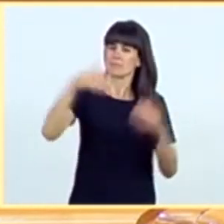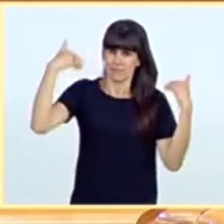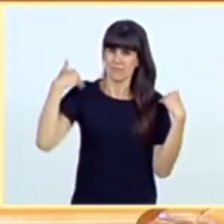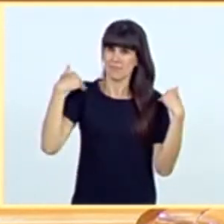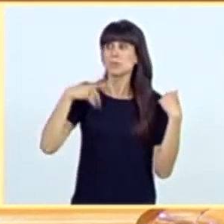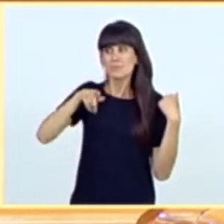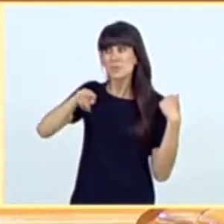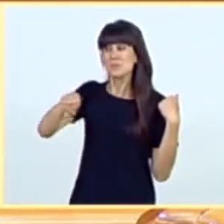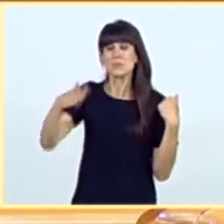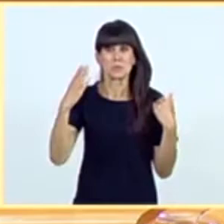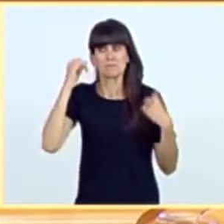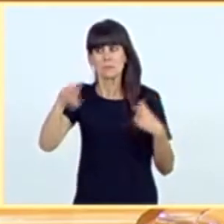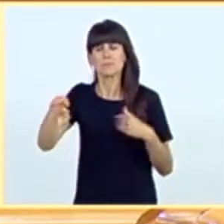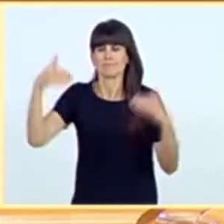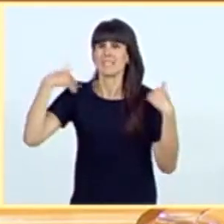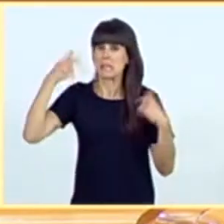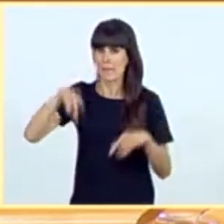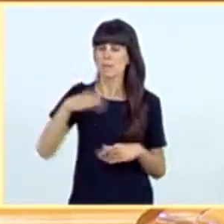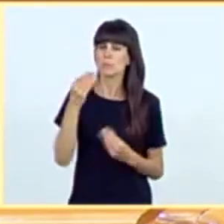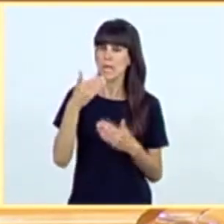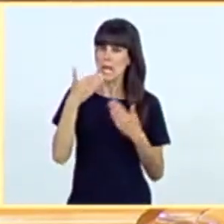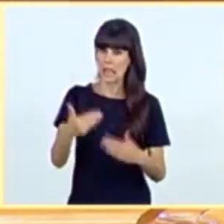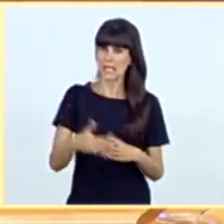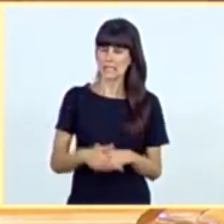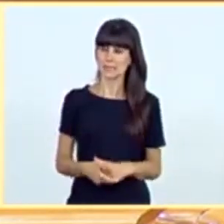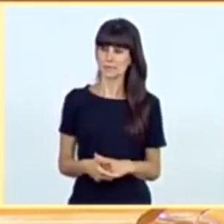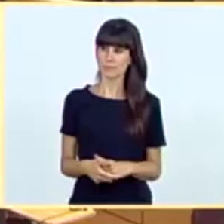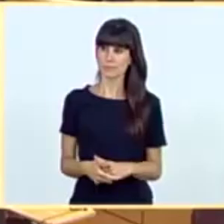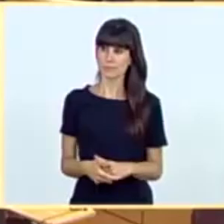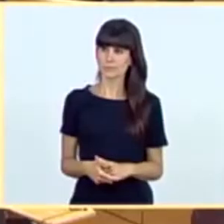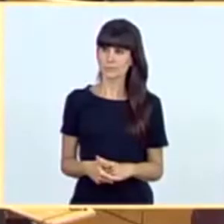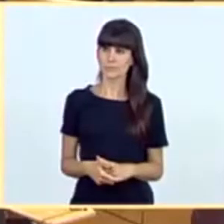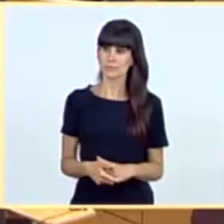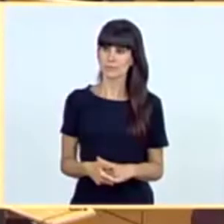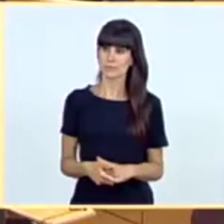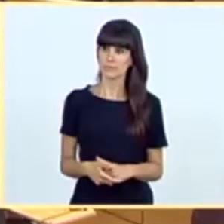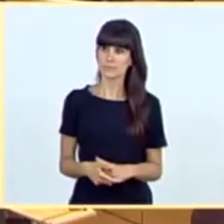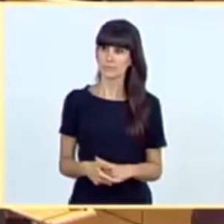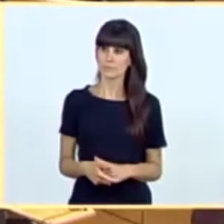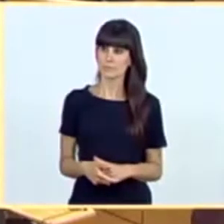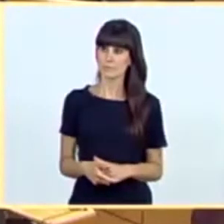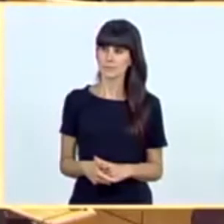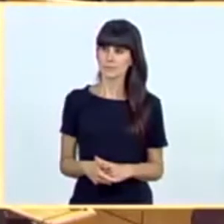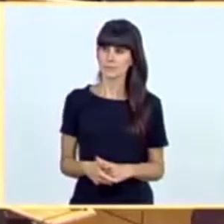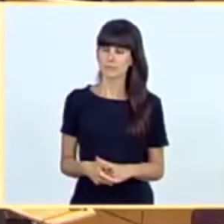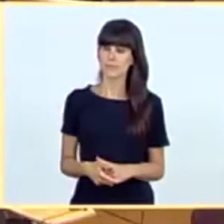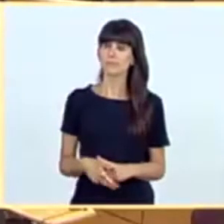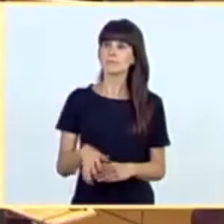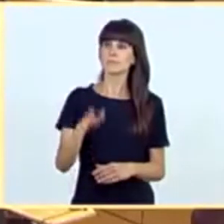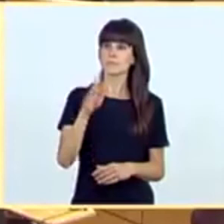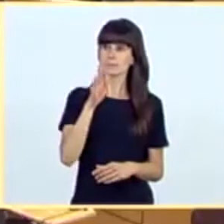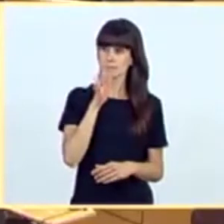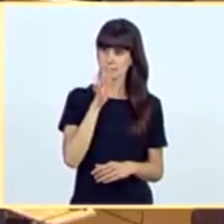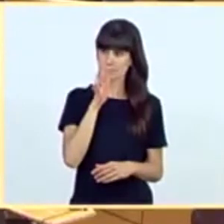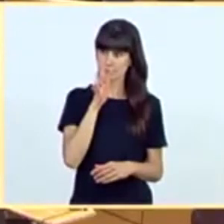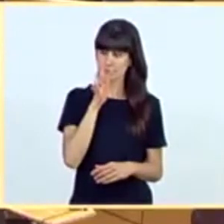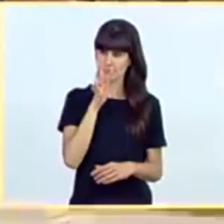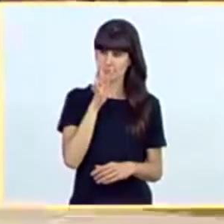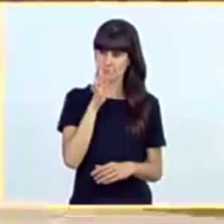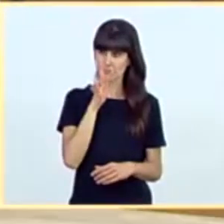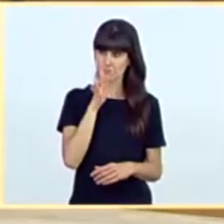suya, señor Iglesias. Muchas gracias. Señoría, a continuación, en nombre del